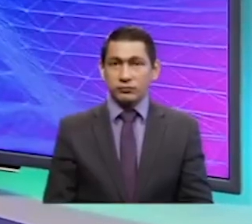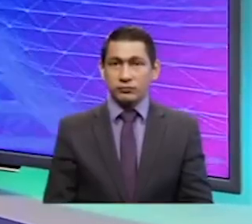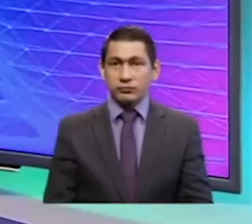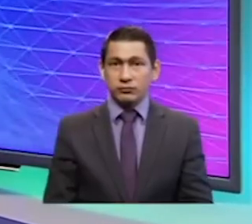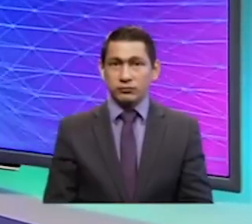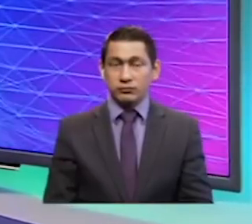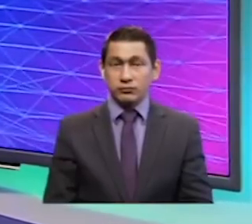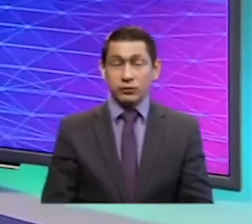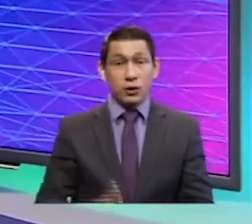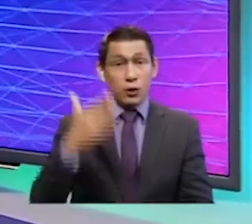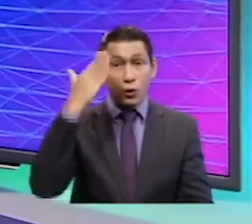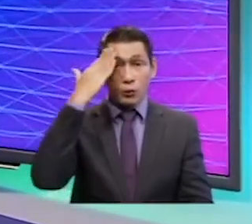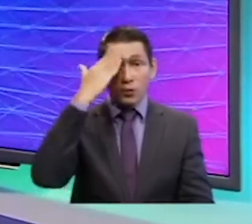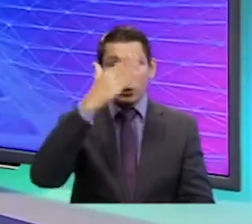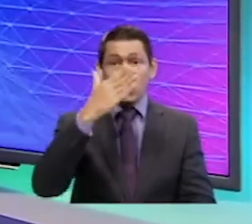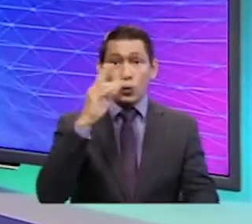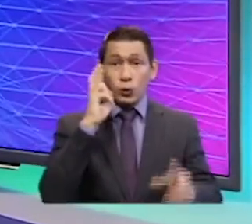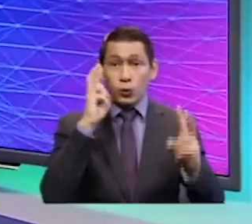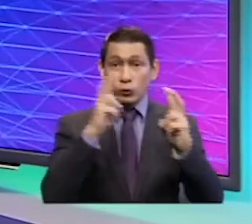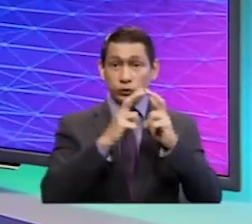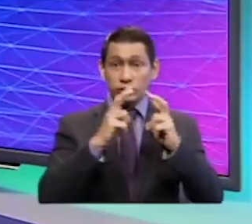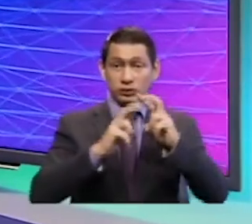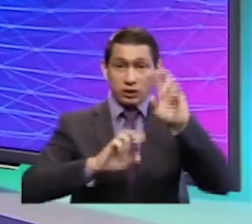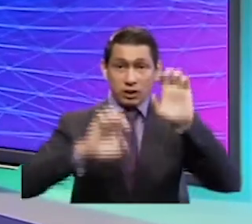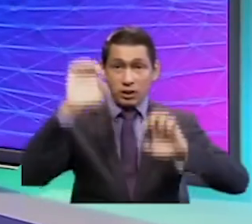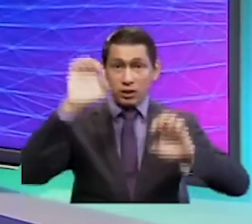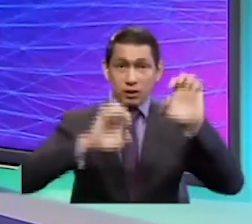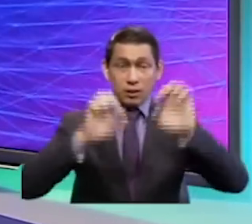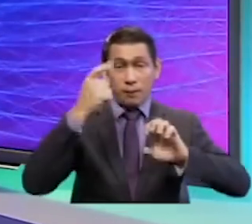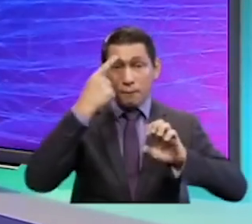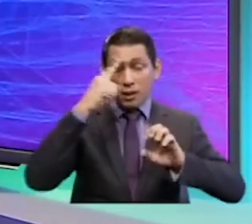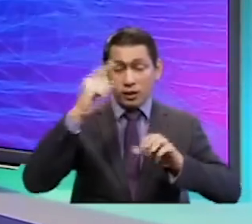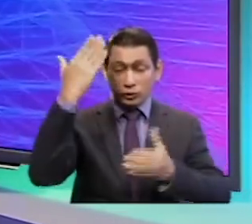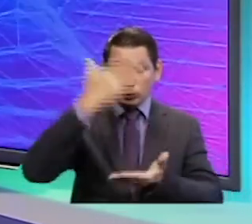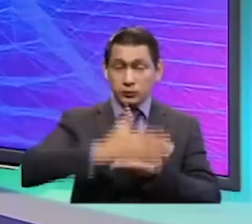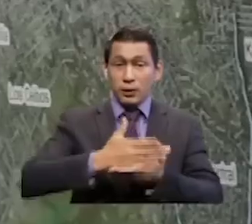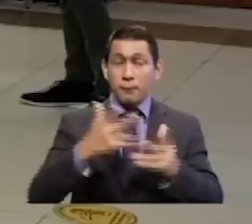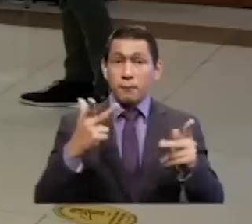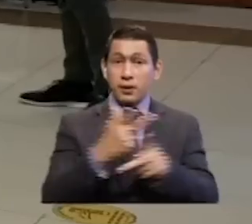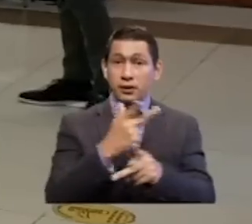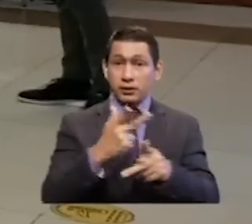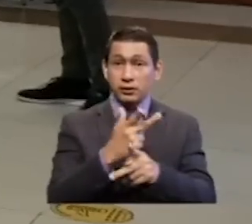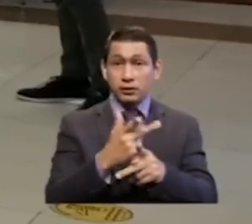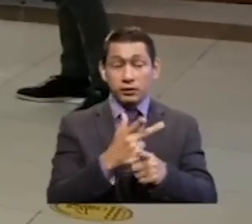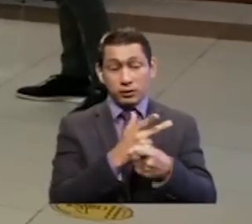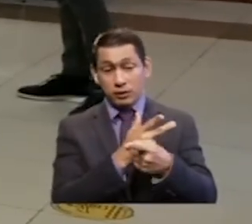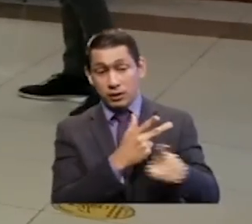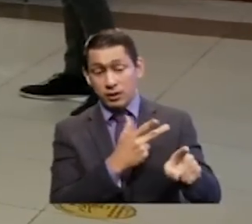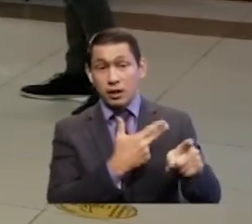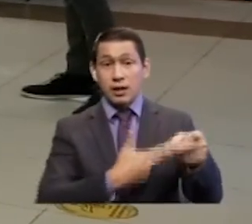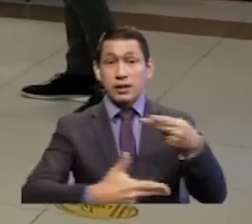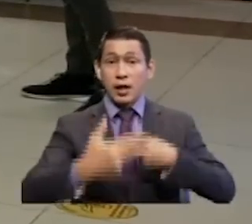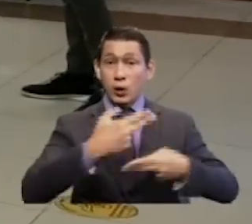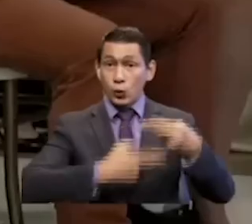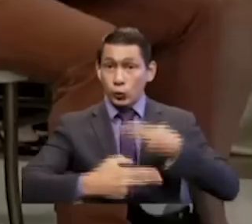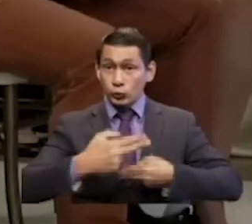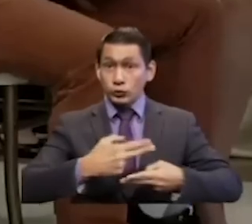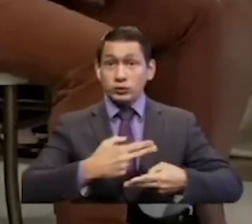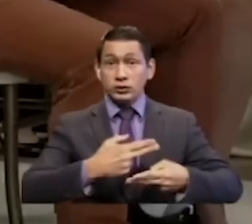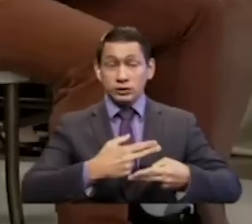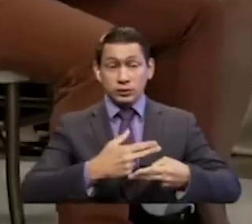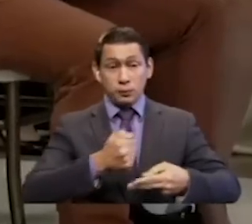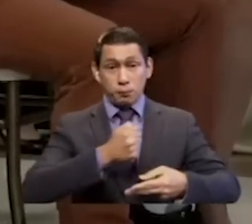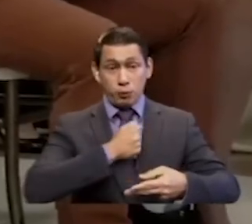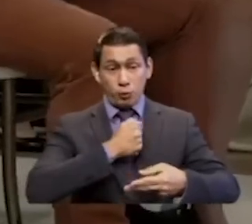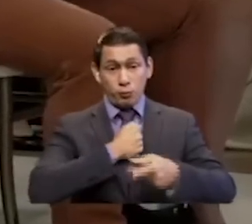Y con el objetivo de conocer estrategias para combatir la inseguridad, los propietarios de locales comerciales y restaurantes en